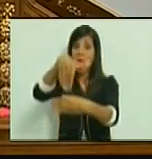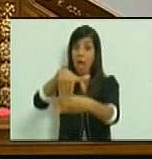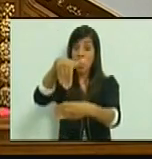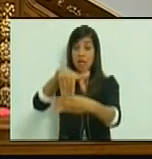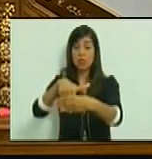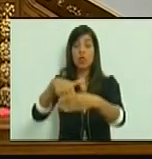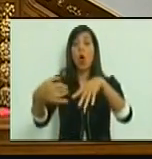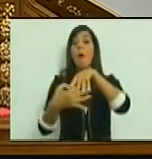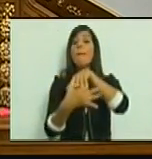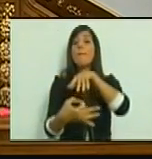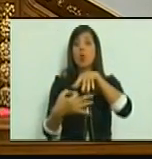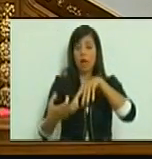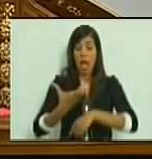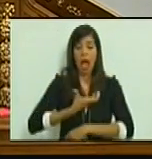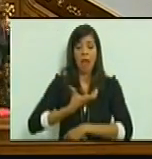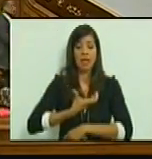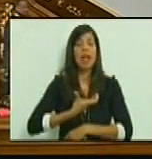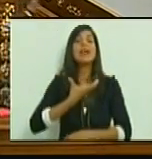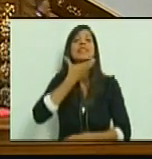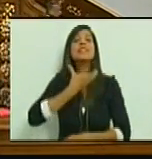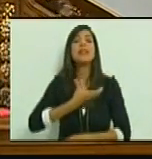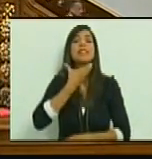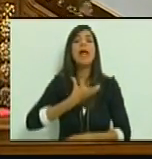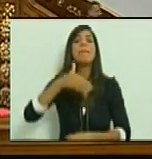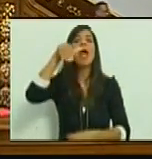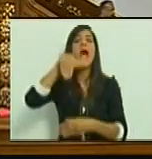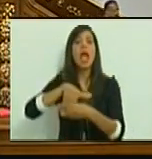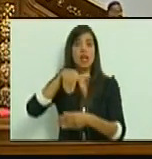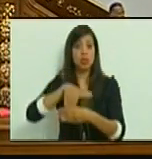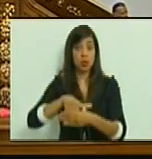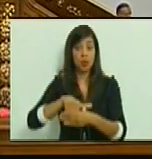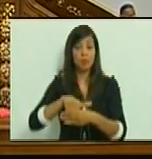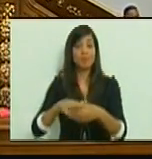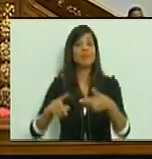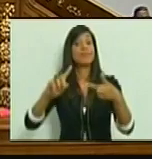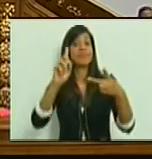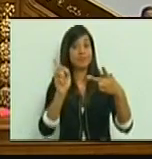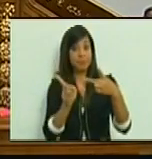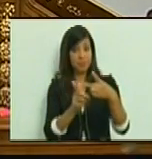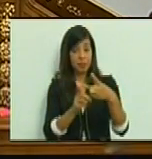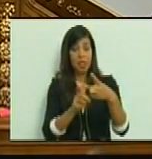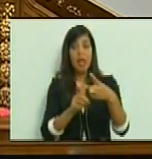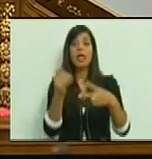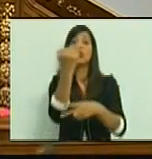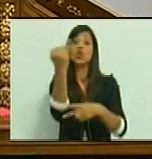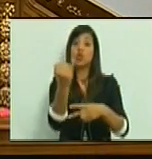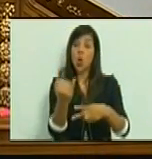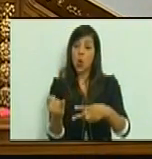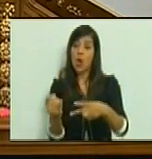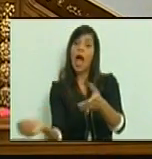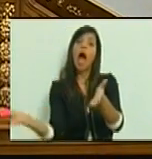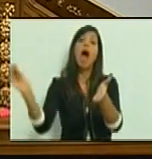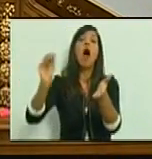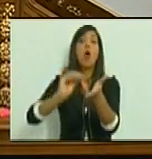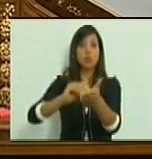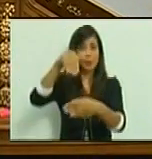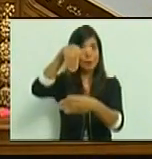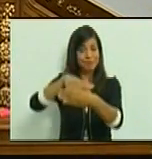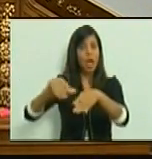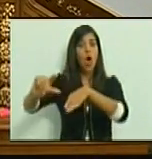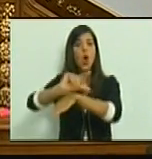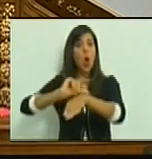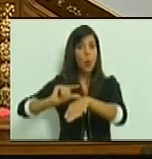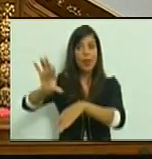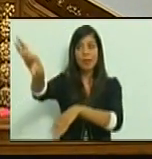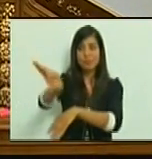municipales 2017 para el mes de diciembre y la repetición de comicios regionales en el estado Zulia. La